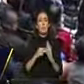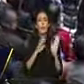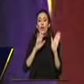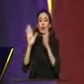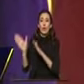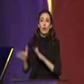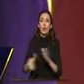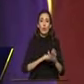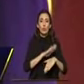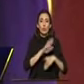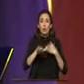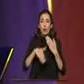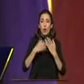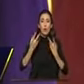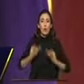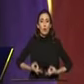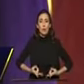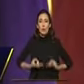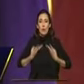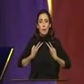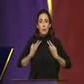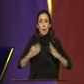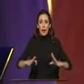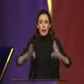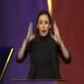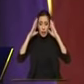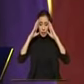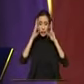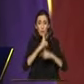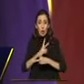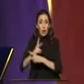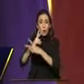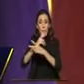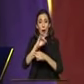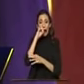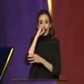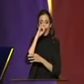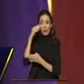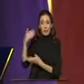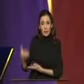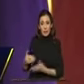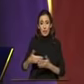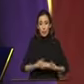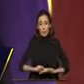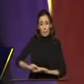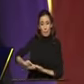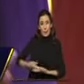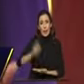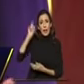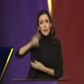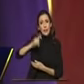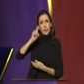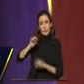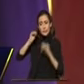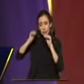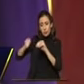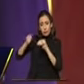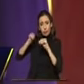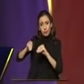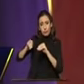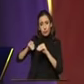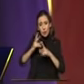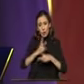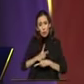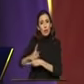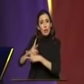toda una vida. Atención y cuidado en la primera infancia. Ahí donde el niño necesita inspirarse,